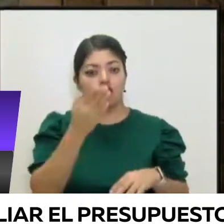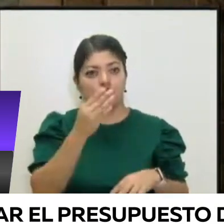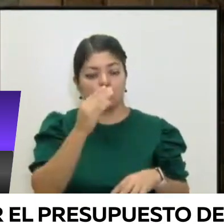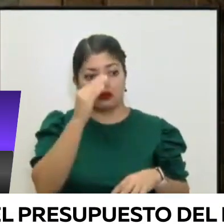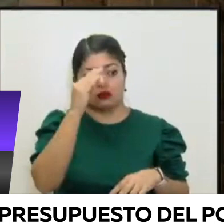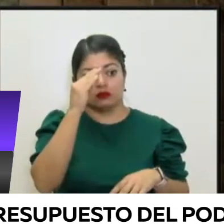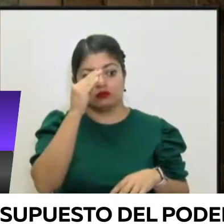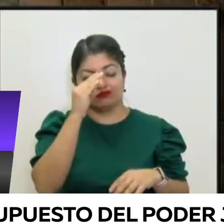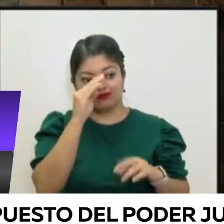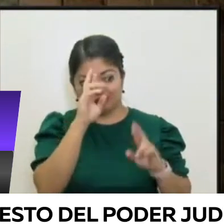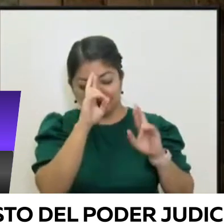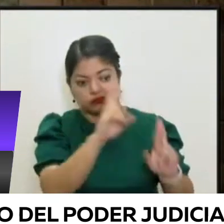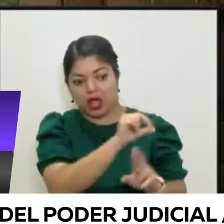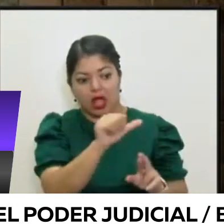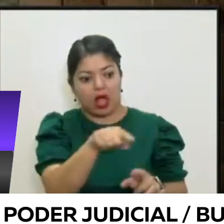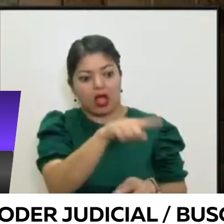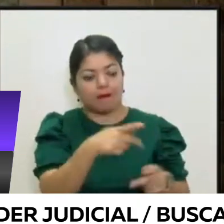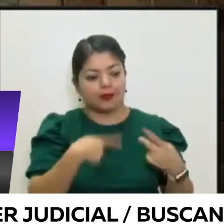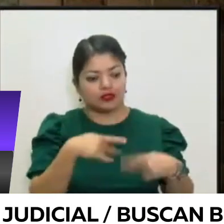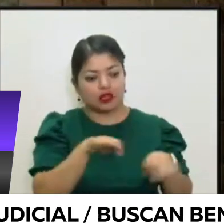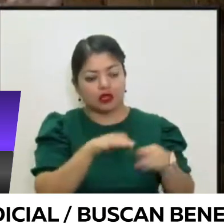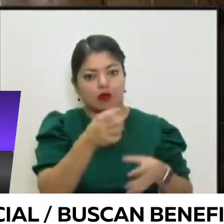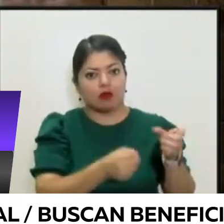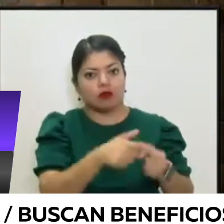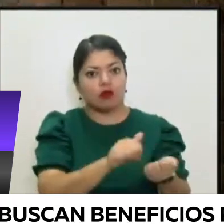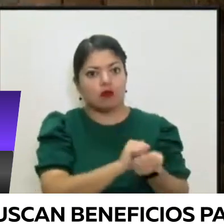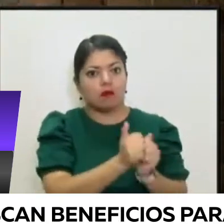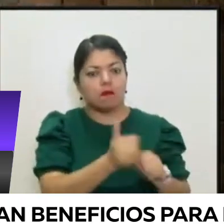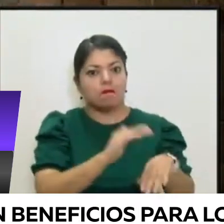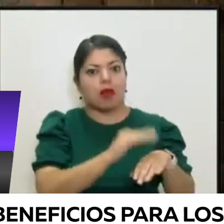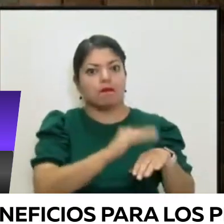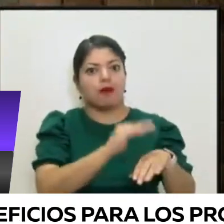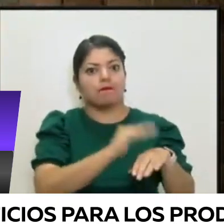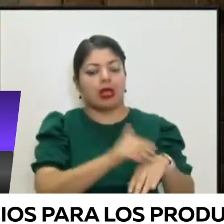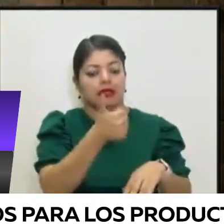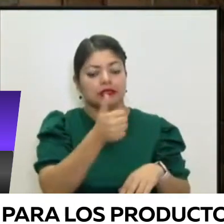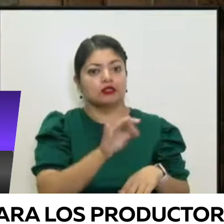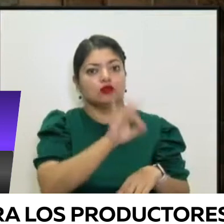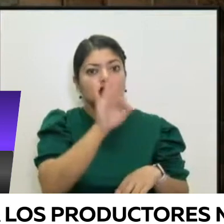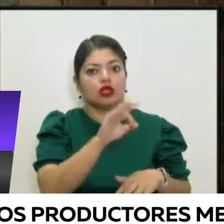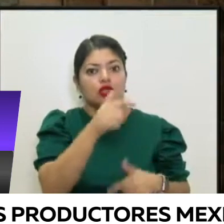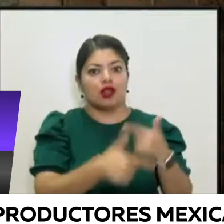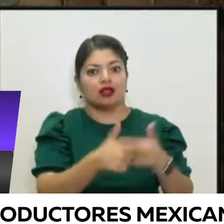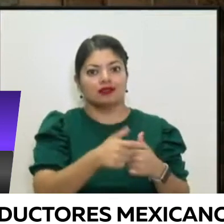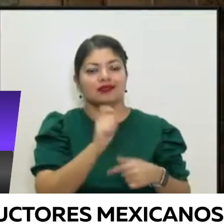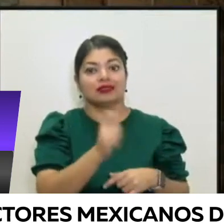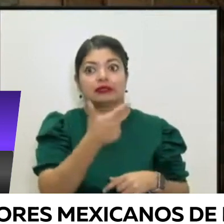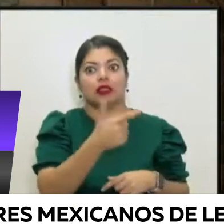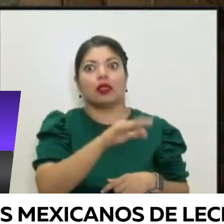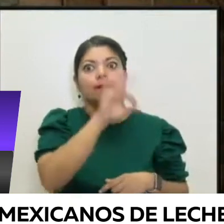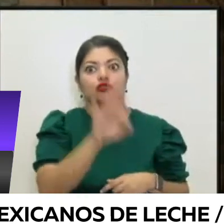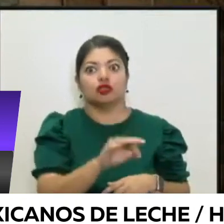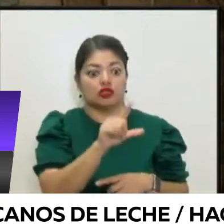productores de leche, que ha aumentado el volumen de compra en un 6%, de estar comprando el 7%,